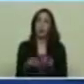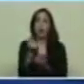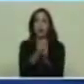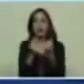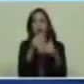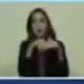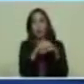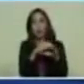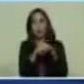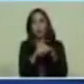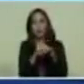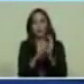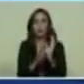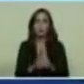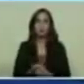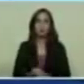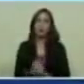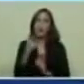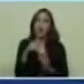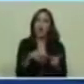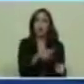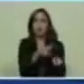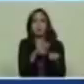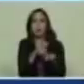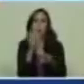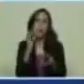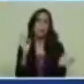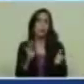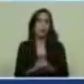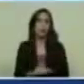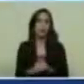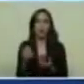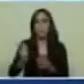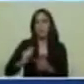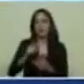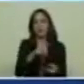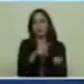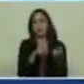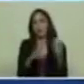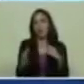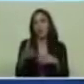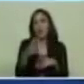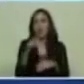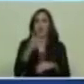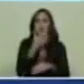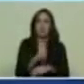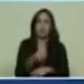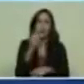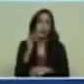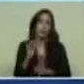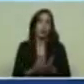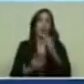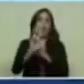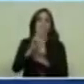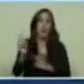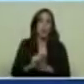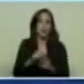su... Si usted cobra, ¿cuántos meses cobran ustedes? Si usted cobra